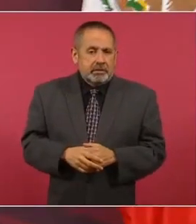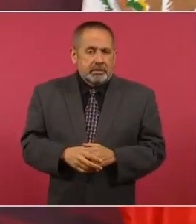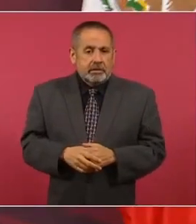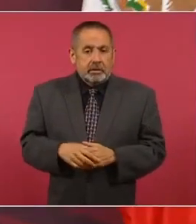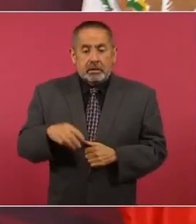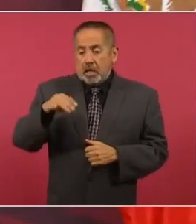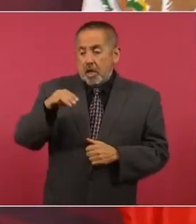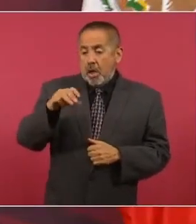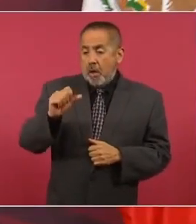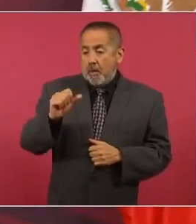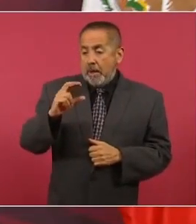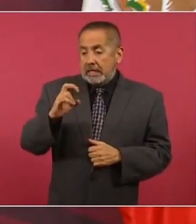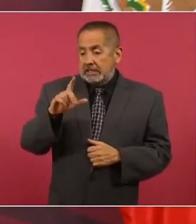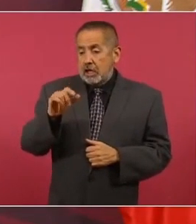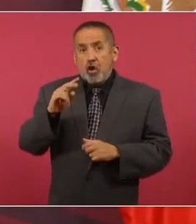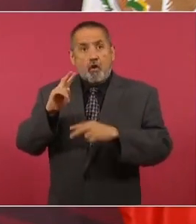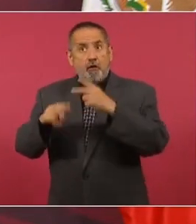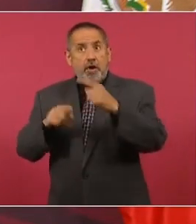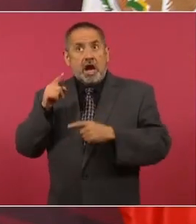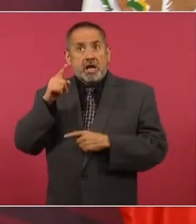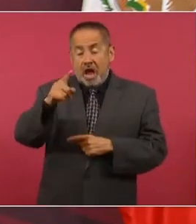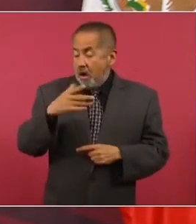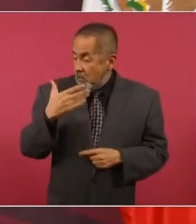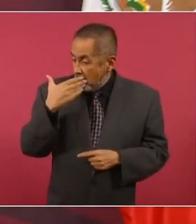muy bueno,